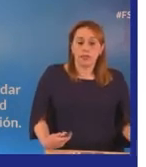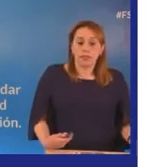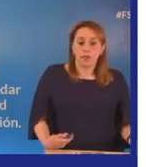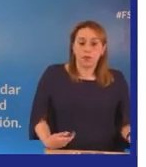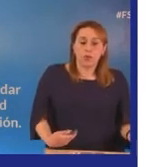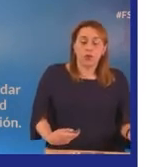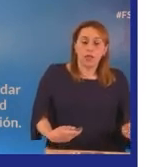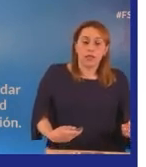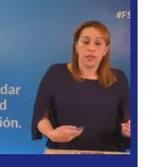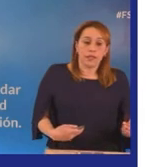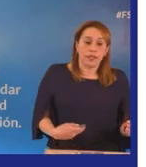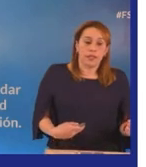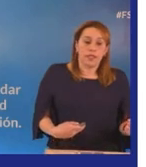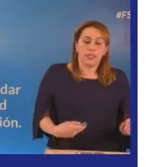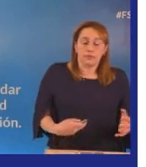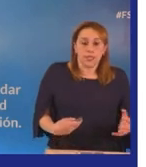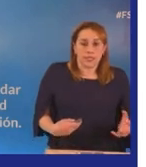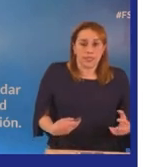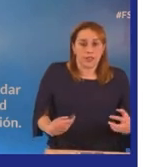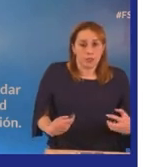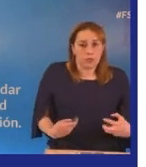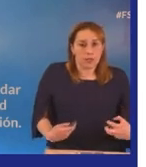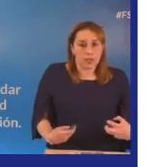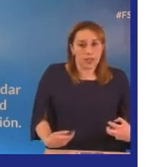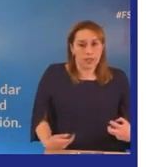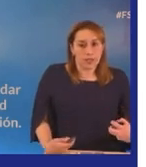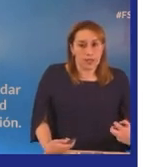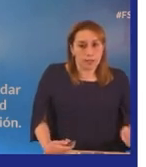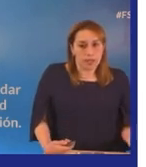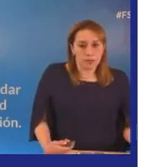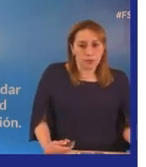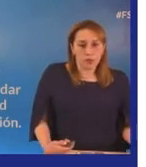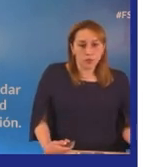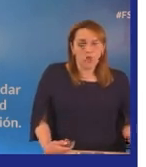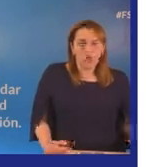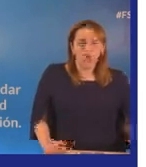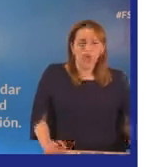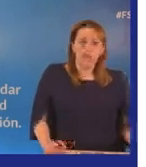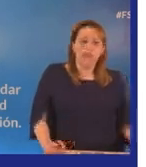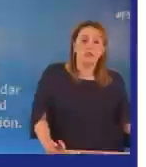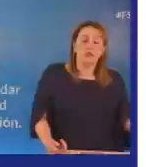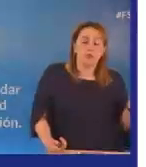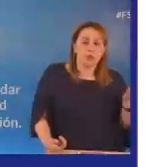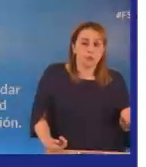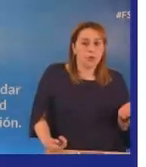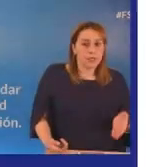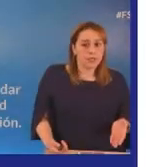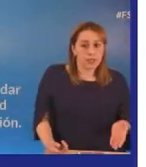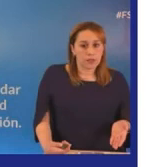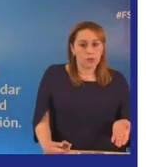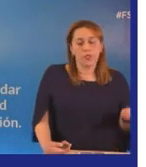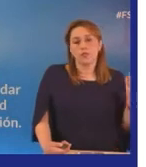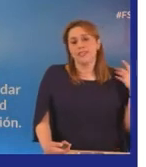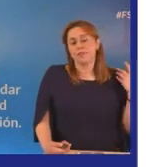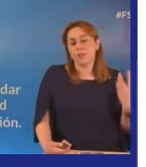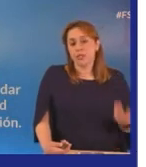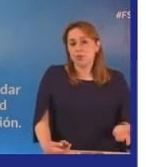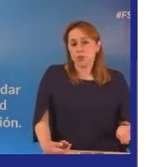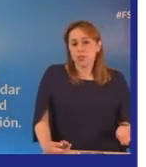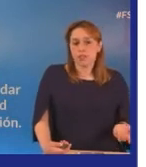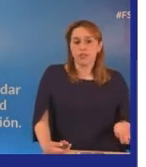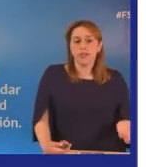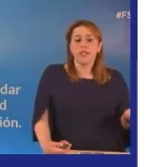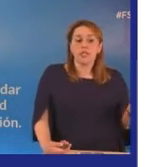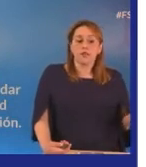si mantengo que este paciente no me vaya a generar malas posturas, que a la hora de yo poder movilizarlo debo hacer